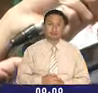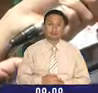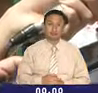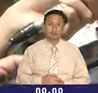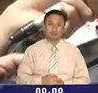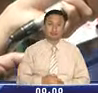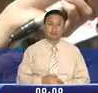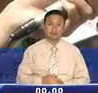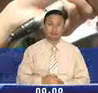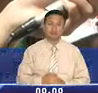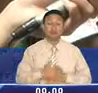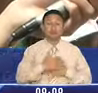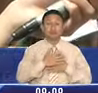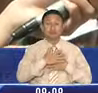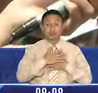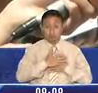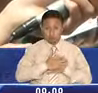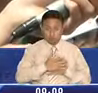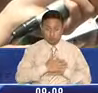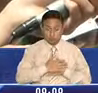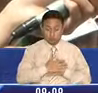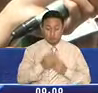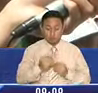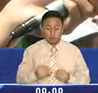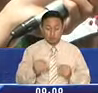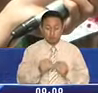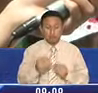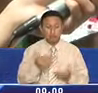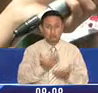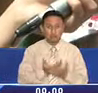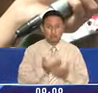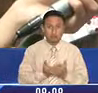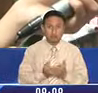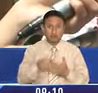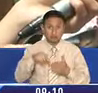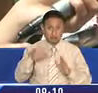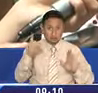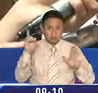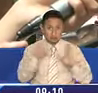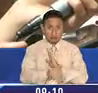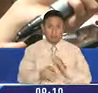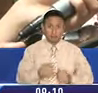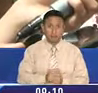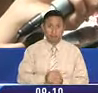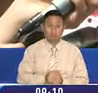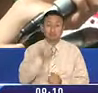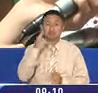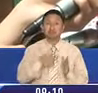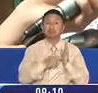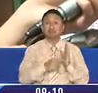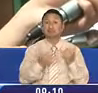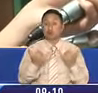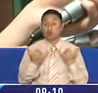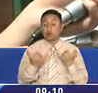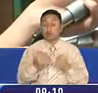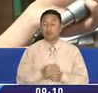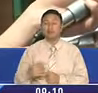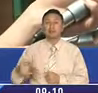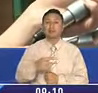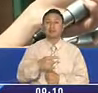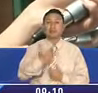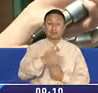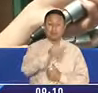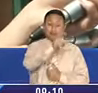que a nosotros más estábamos proponiendo dentro de la demanda, como es en esto de la